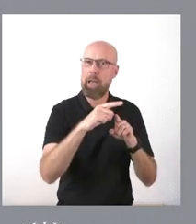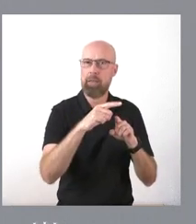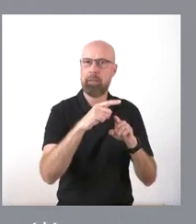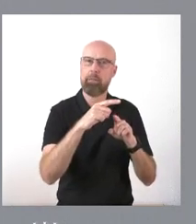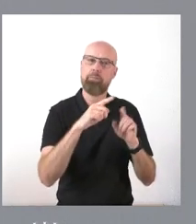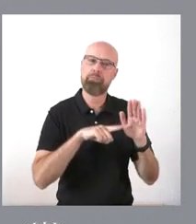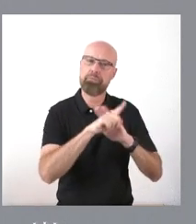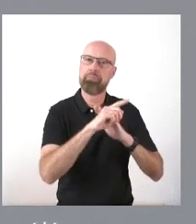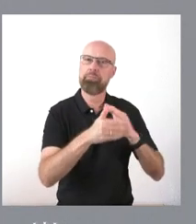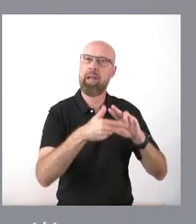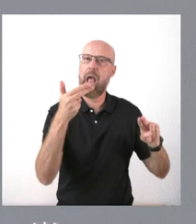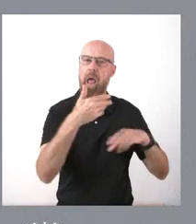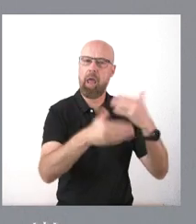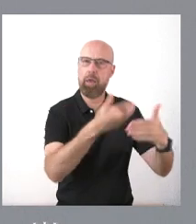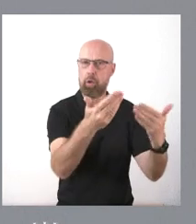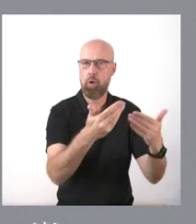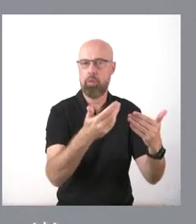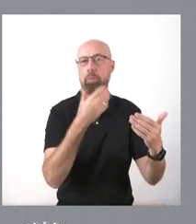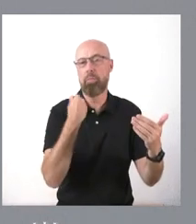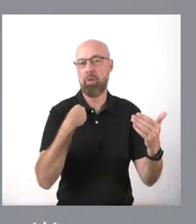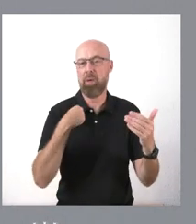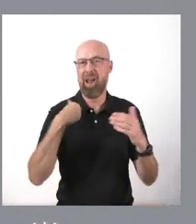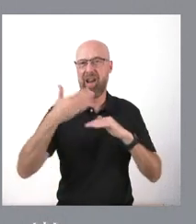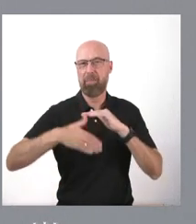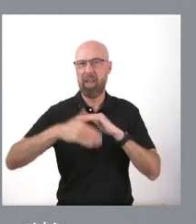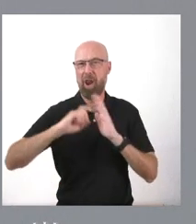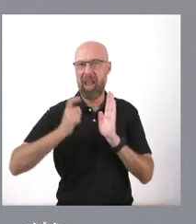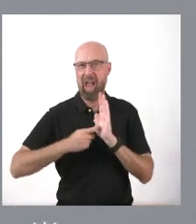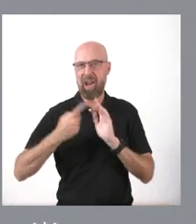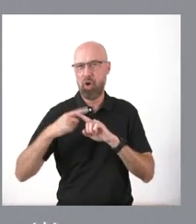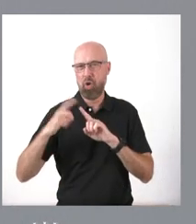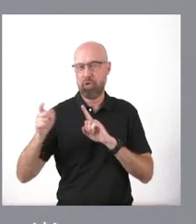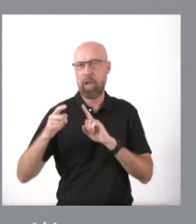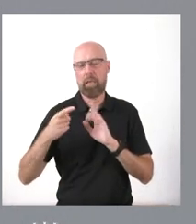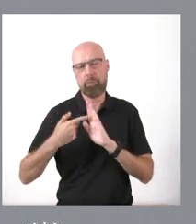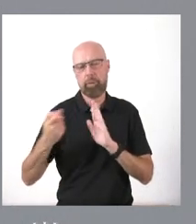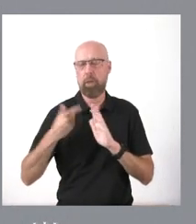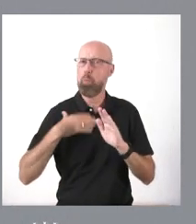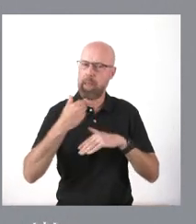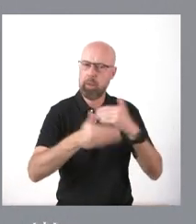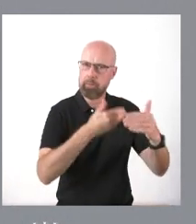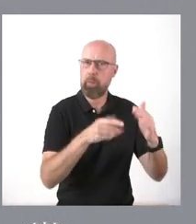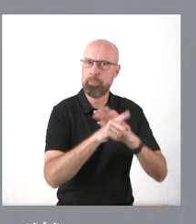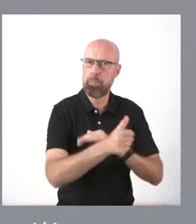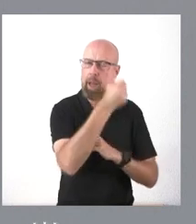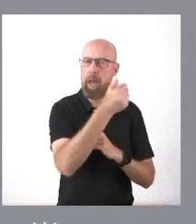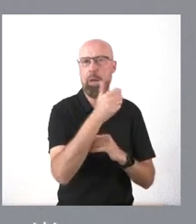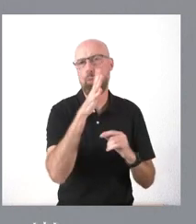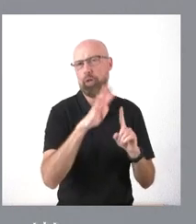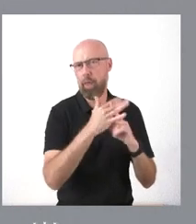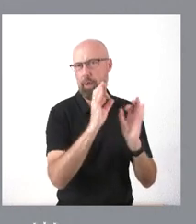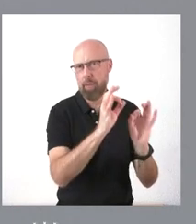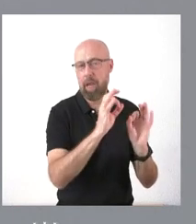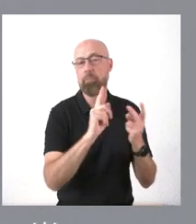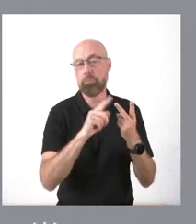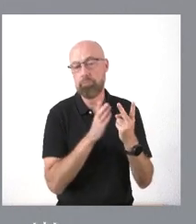algunas de esas restricciones legales como consecuencia de la excepcionalidad de la situación para este momento concreto Y en segundo lugar poner en marcha todo